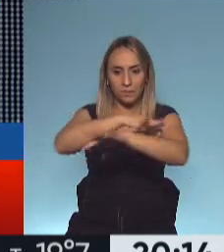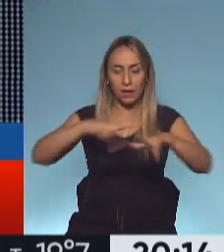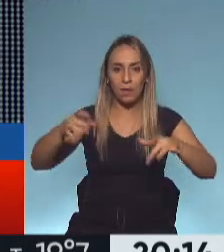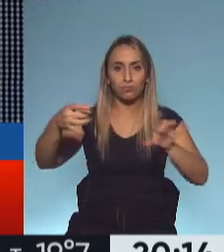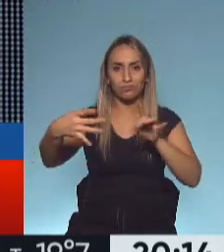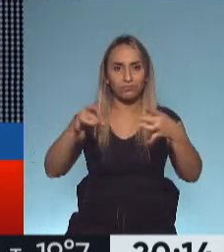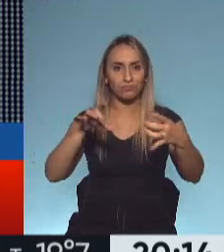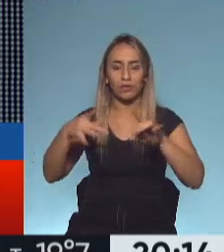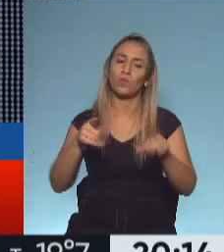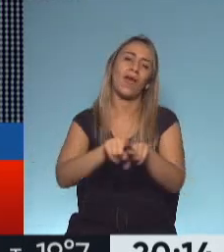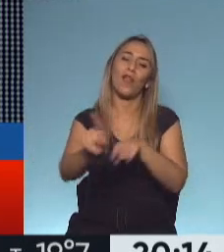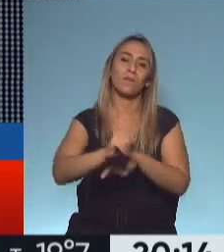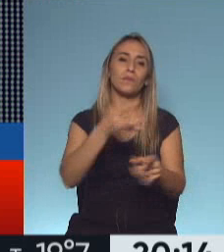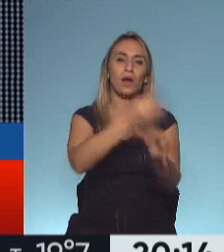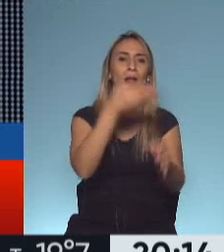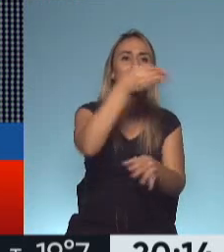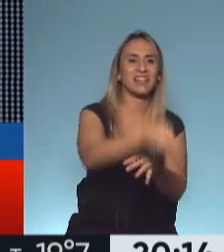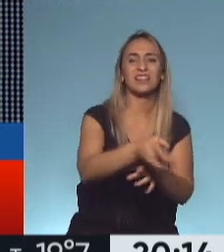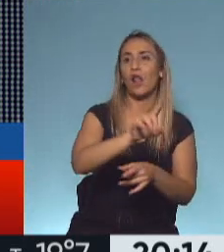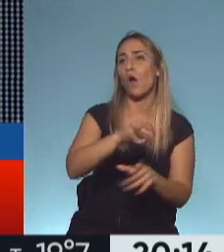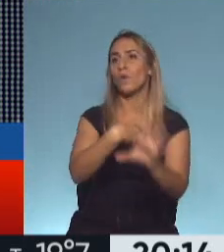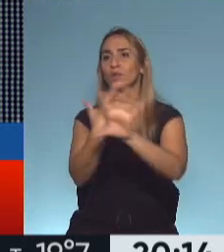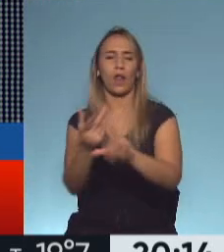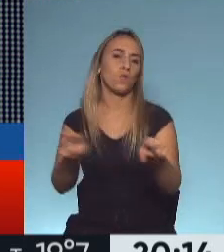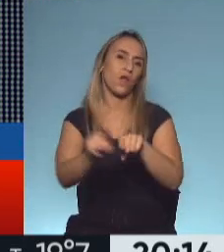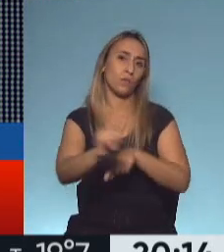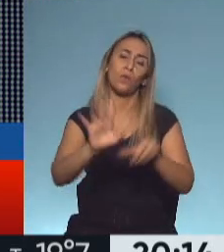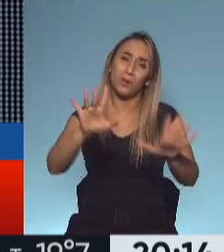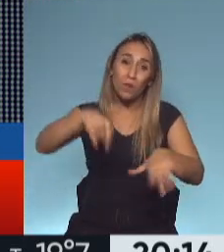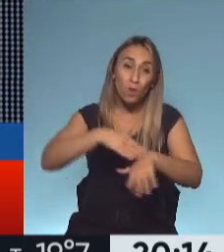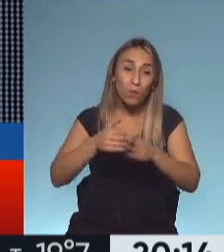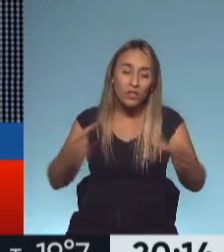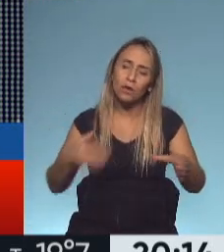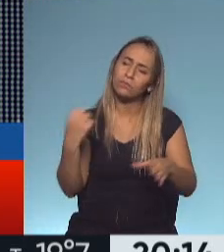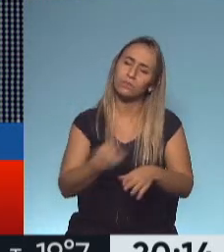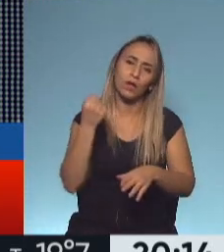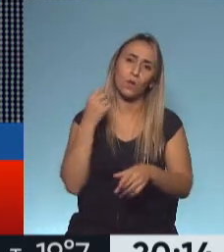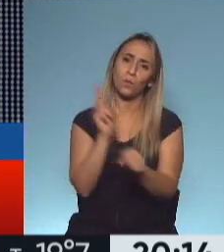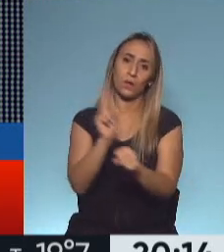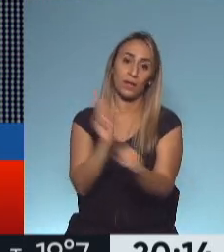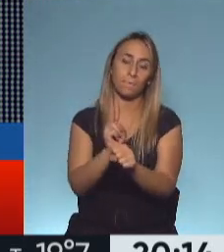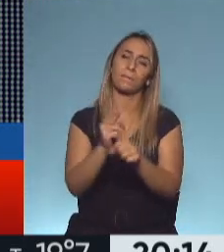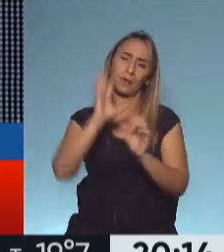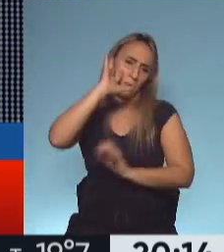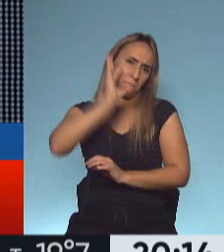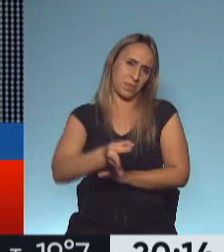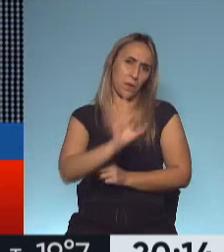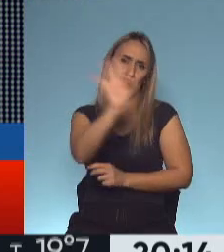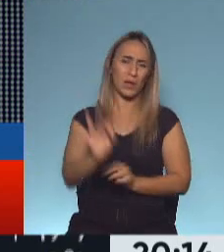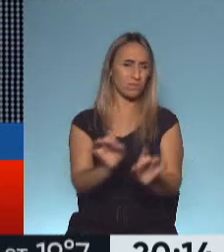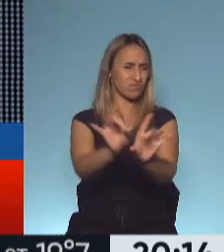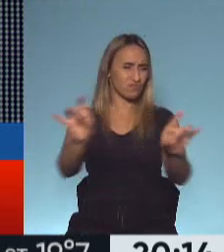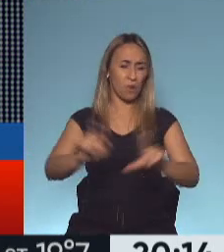virtual que la presencial. Ahora, es un tiempo para cuidarse mucho. El nivel de circulación comunitaria del virus es muy evidente y la cantidad de